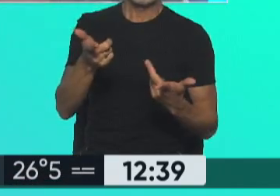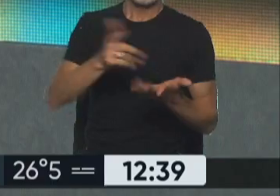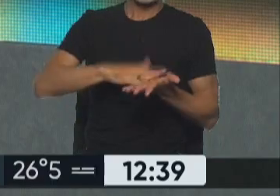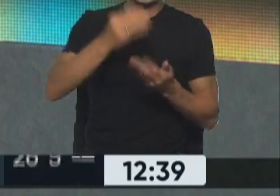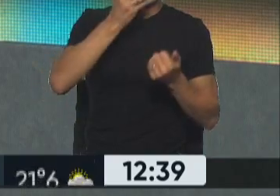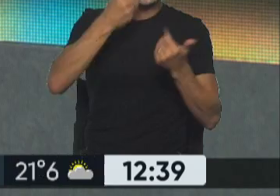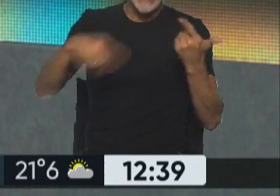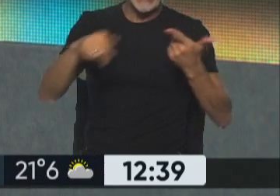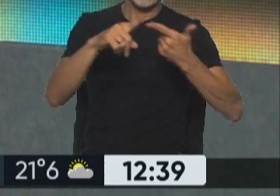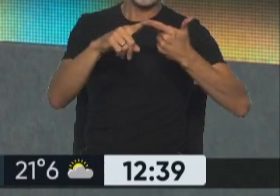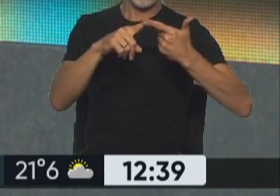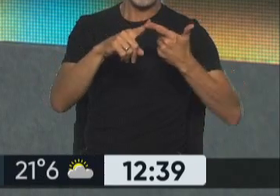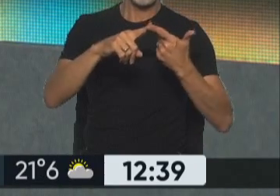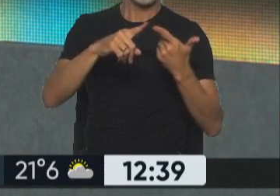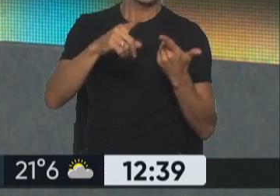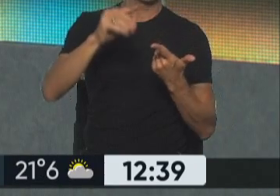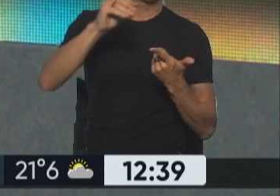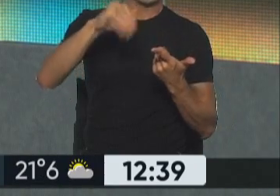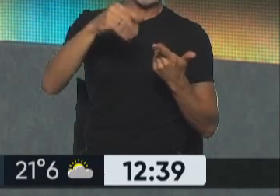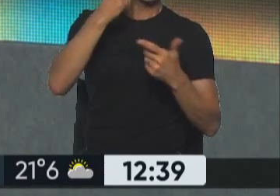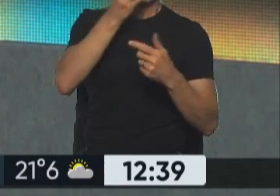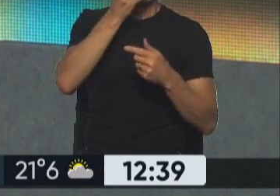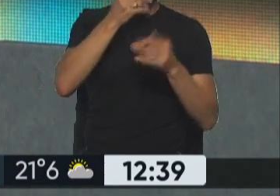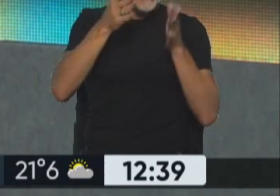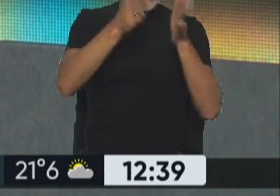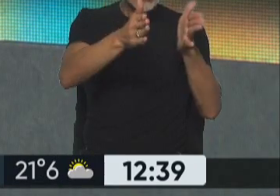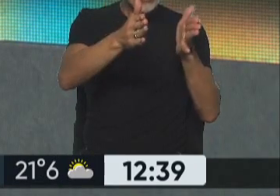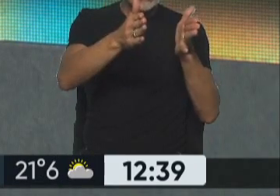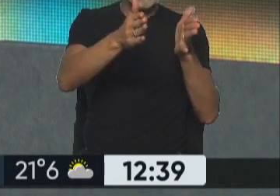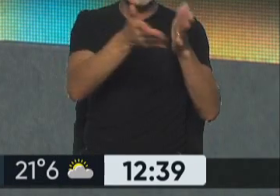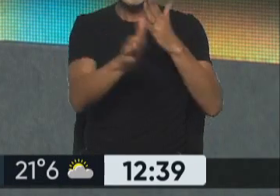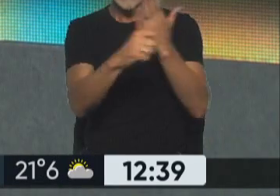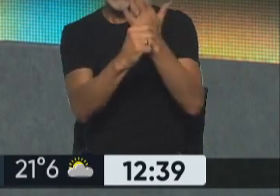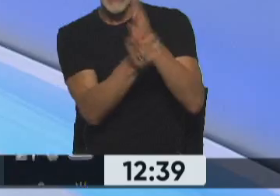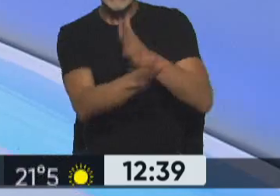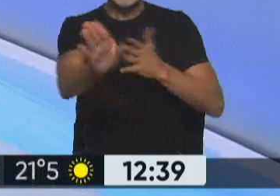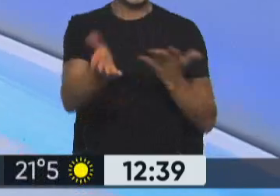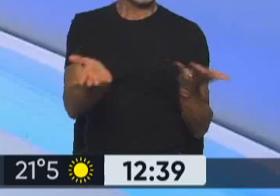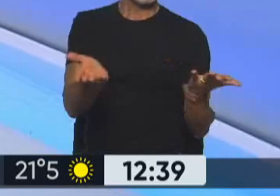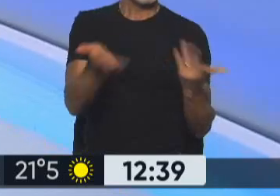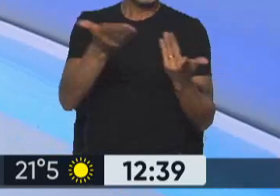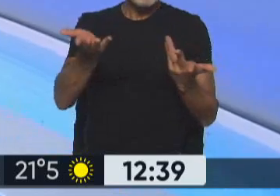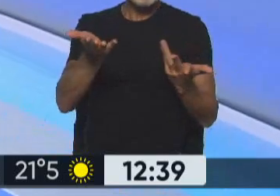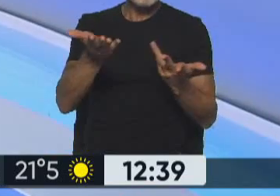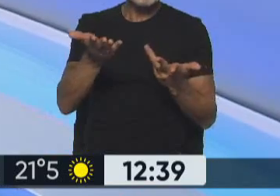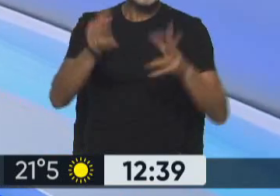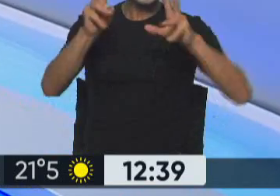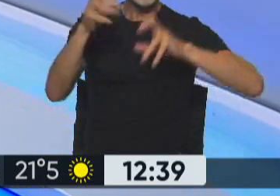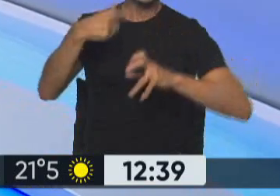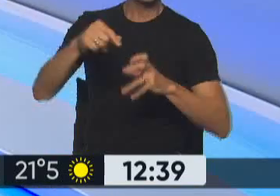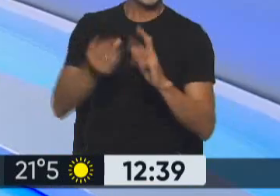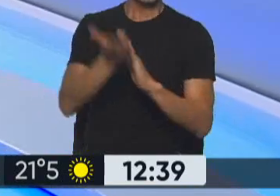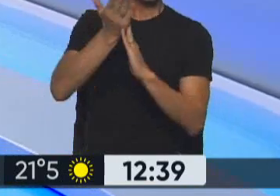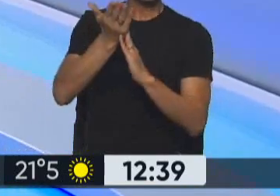alimentos eso por un lado y dentro de los alimentos me parece un capítulo aparte de la carne No sí vamos a ver cómo impactó el tema de los